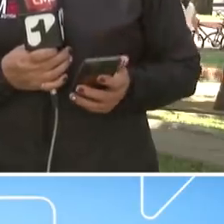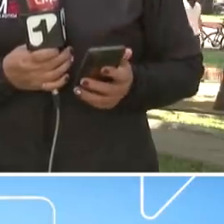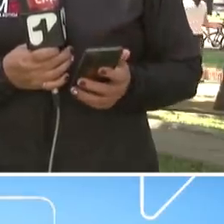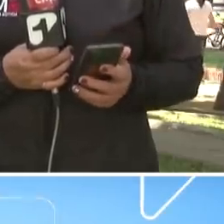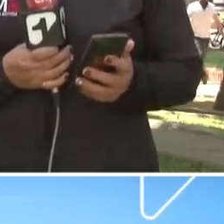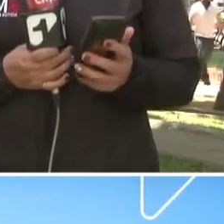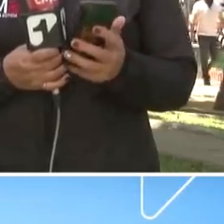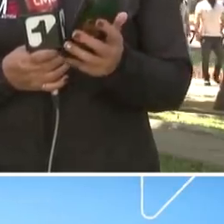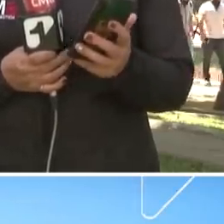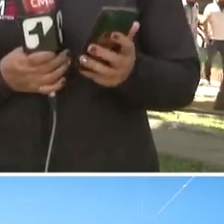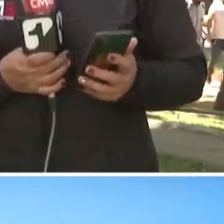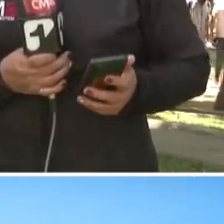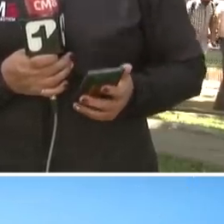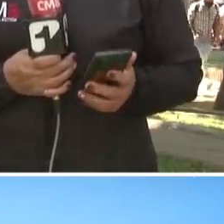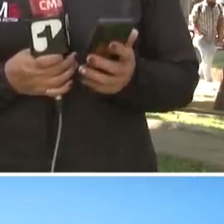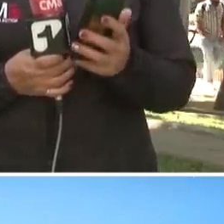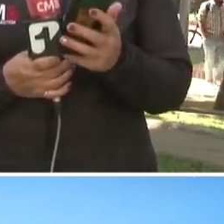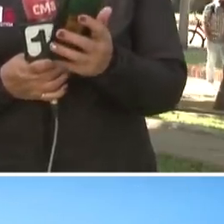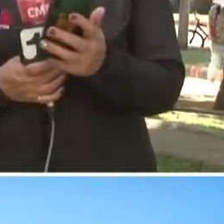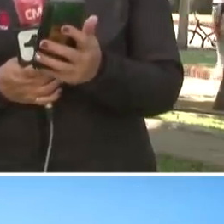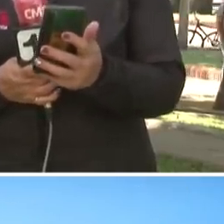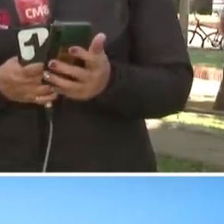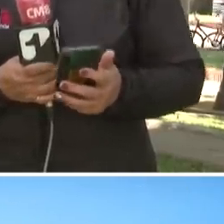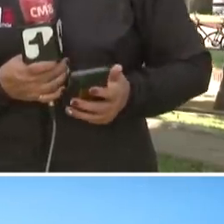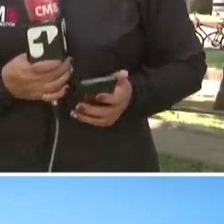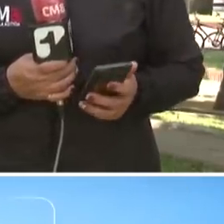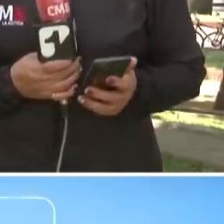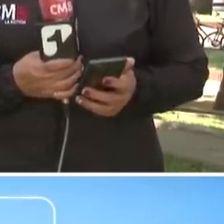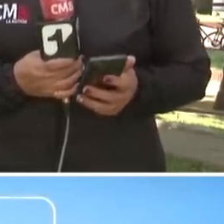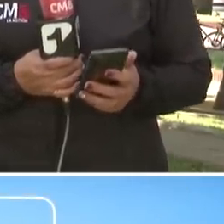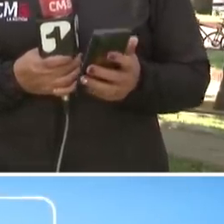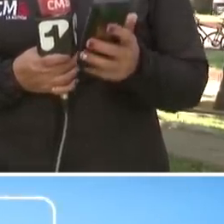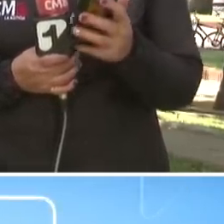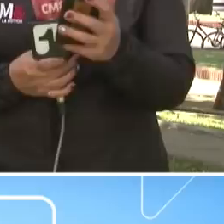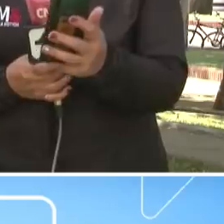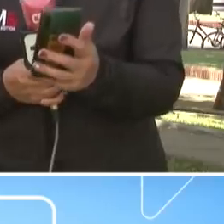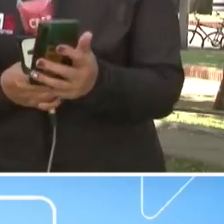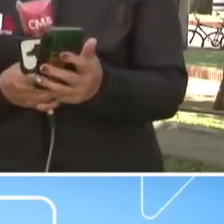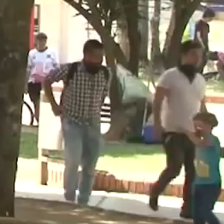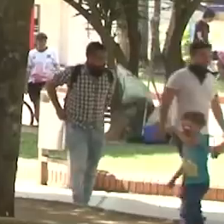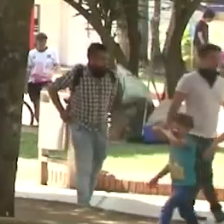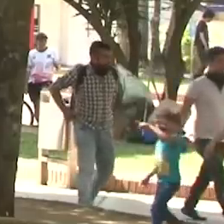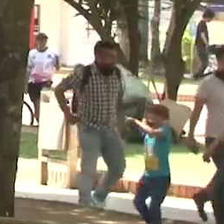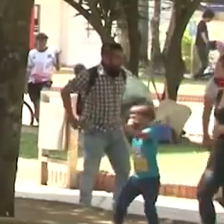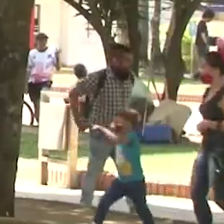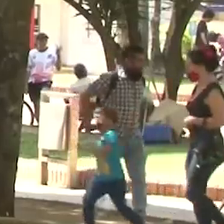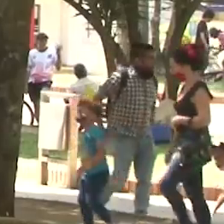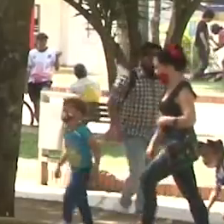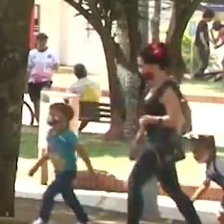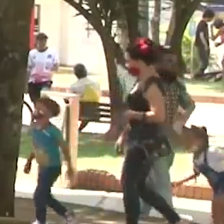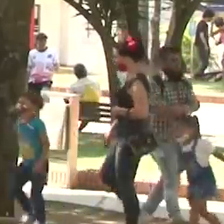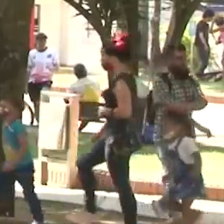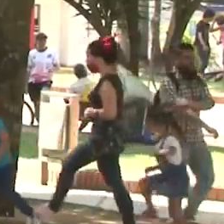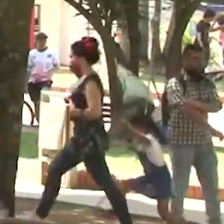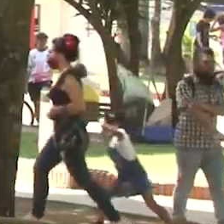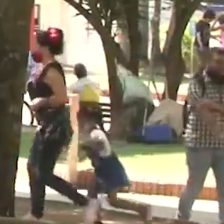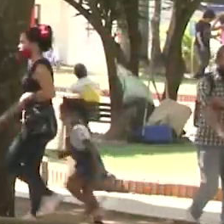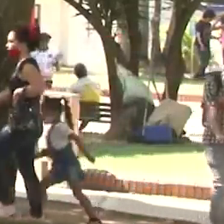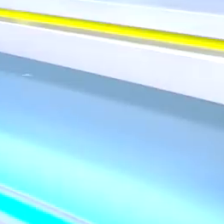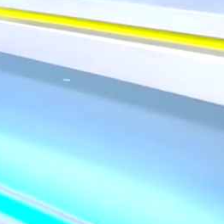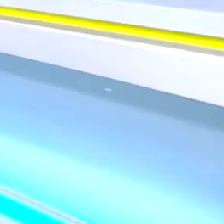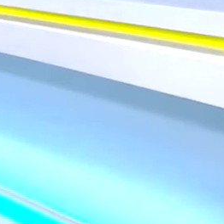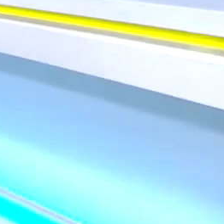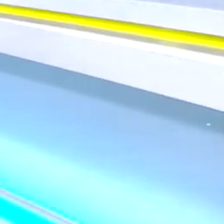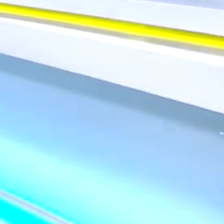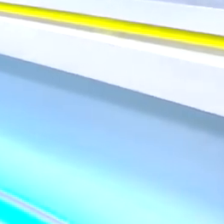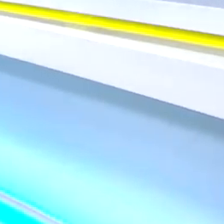dejarle el cargo. Varios sectores de la ciudad están clamando esto al alcalde de la ciudad. Ampliación de esta noticia en minutos. Es todo por el